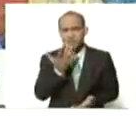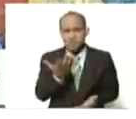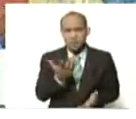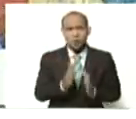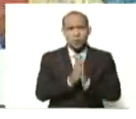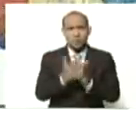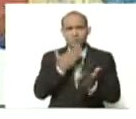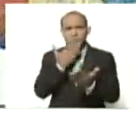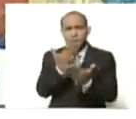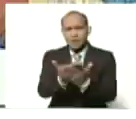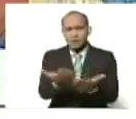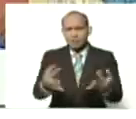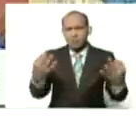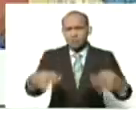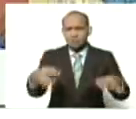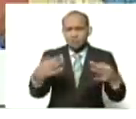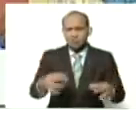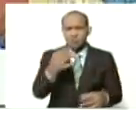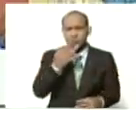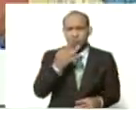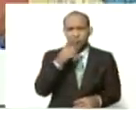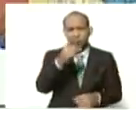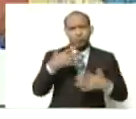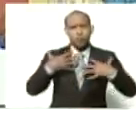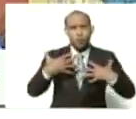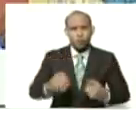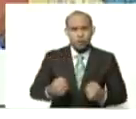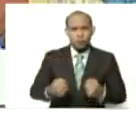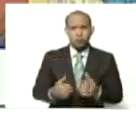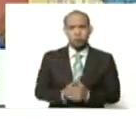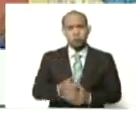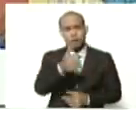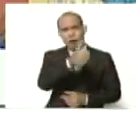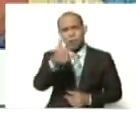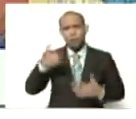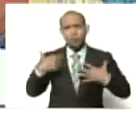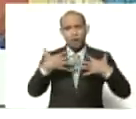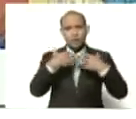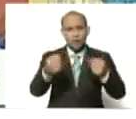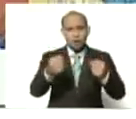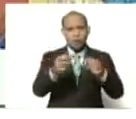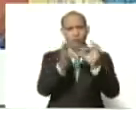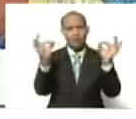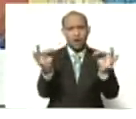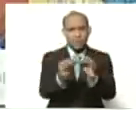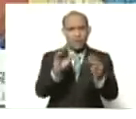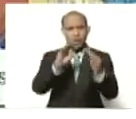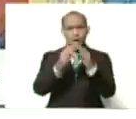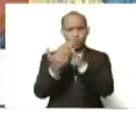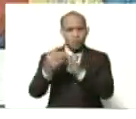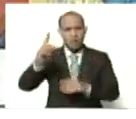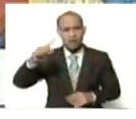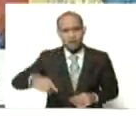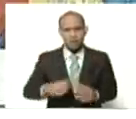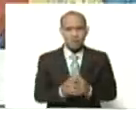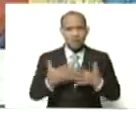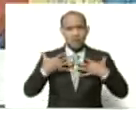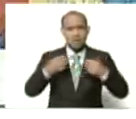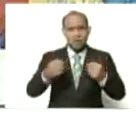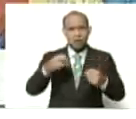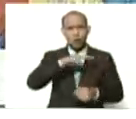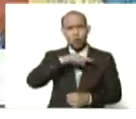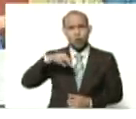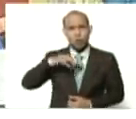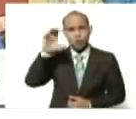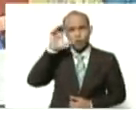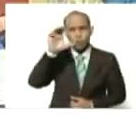que estoy pidiendo. Y lo pido por tu salud, por nuestra salud, por la salud de la familia, de la comunidad, por la salud de nuestro país. Es